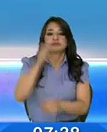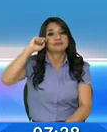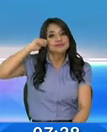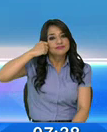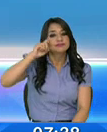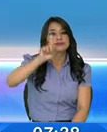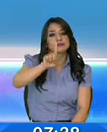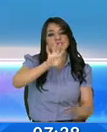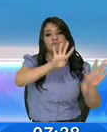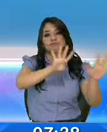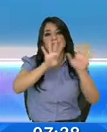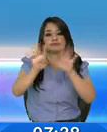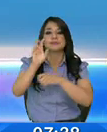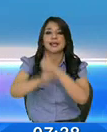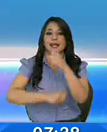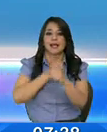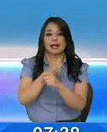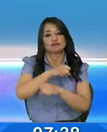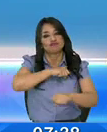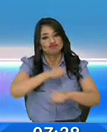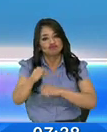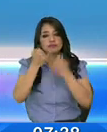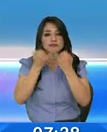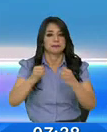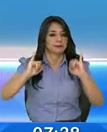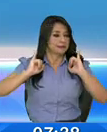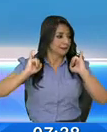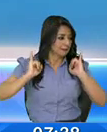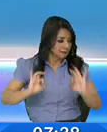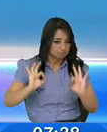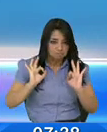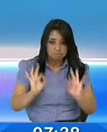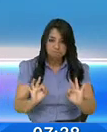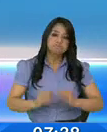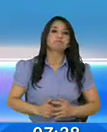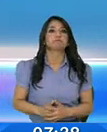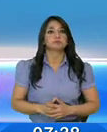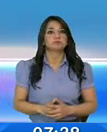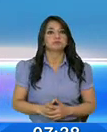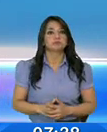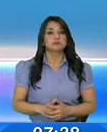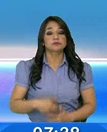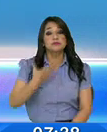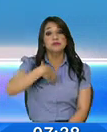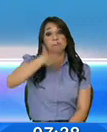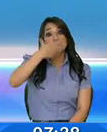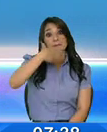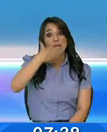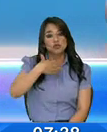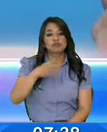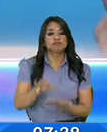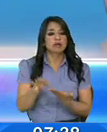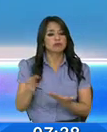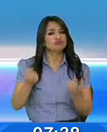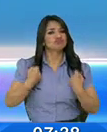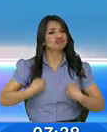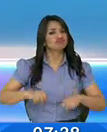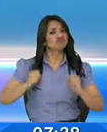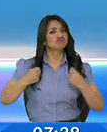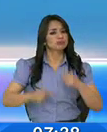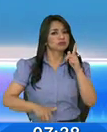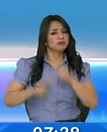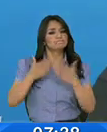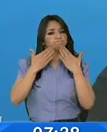199 años de su gesta independentista a como usted bien dice ambato un cantón pujante de ciudadanos honestos